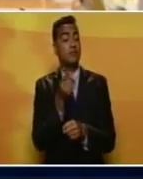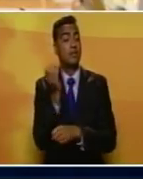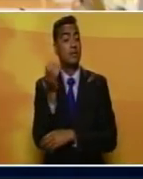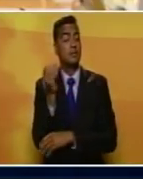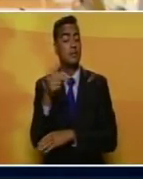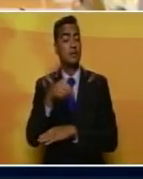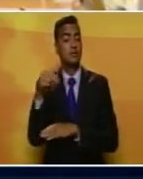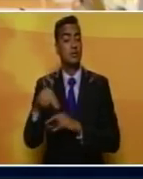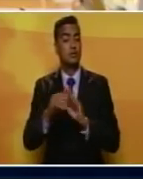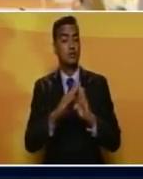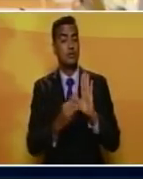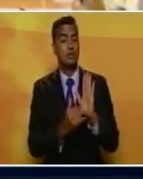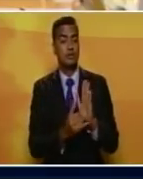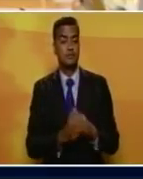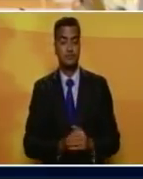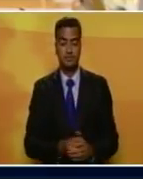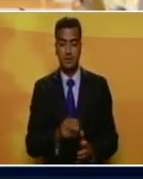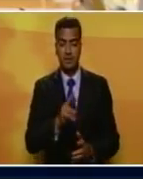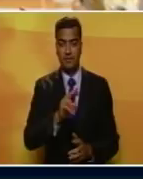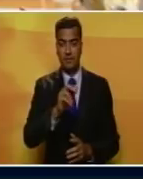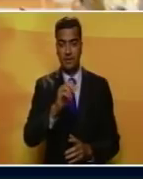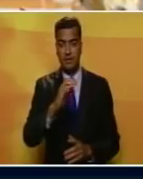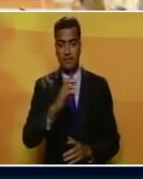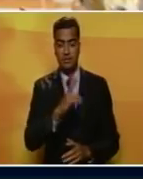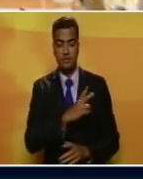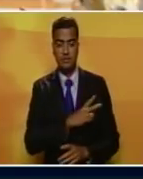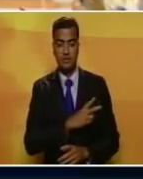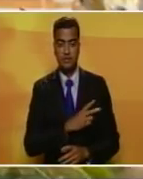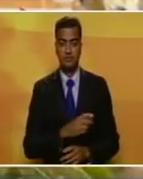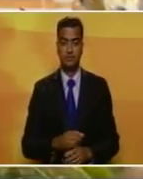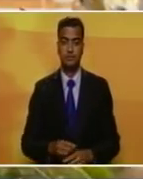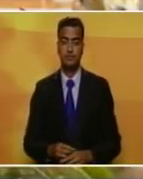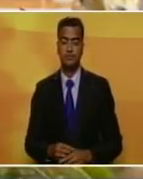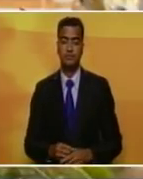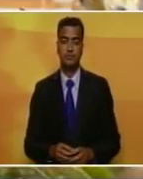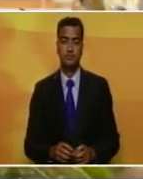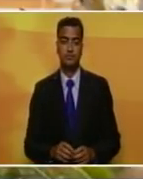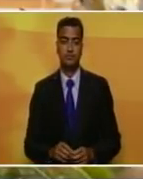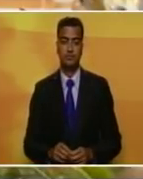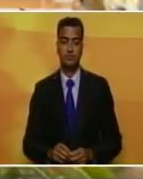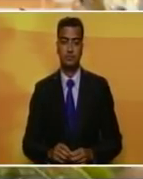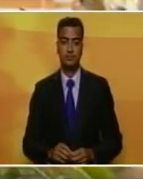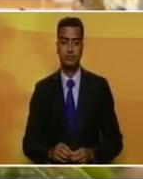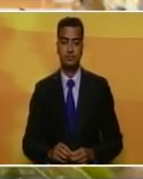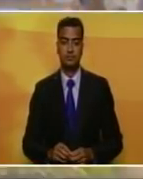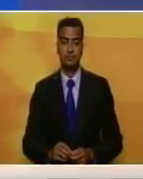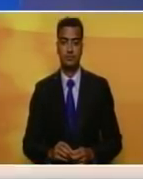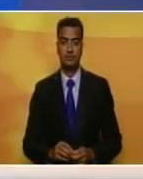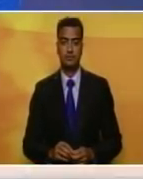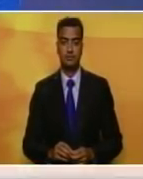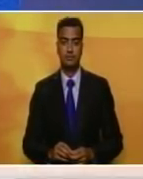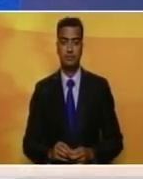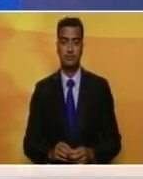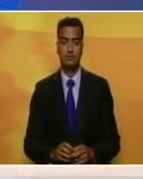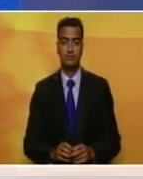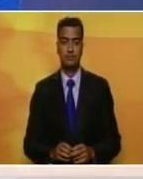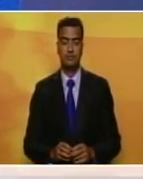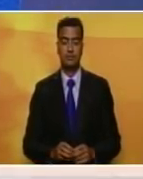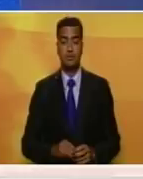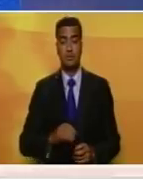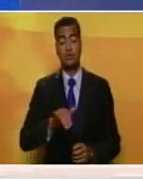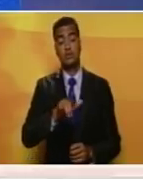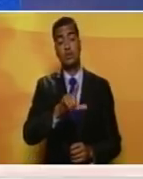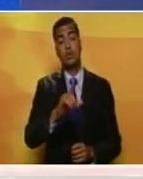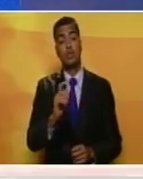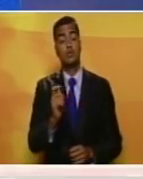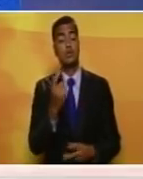próximamente se debatirán 2 leyes más que apoyarán a los consejos productivos de trabajadores y que serán introducidas para su estudio en un tiempo perentorio